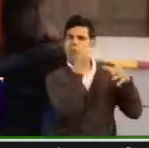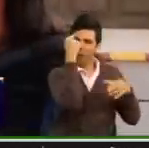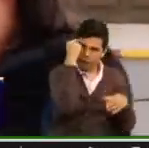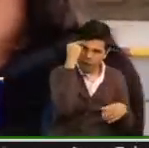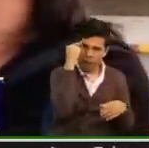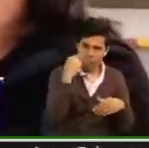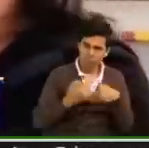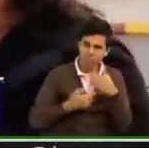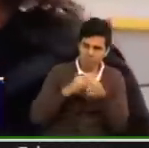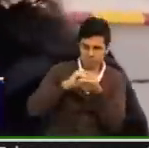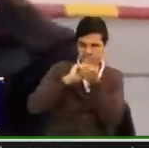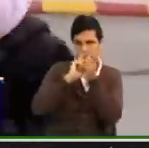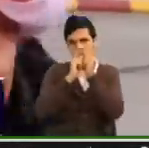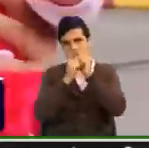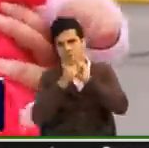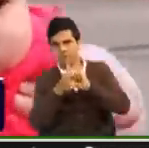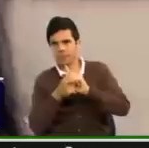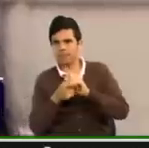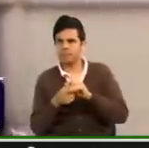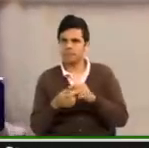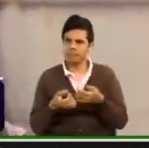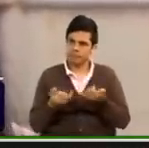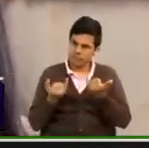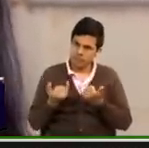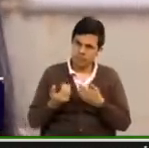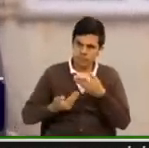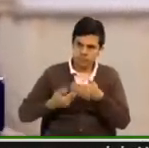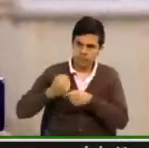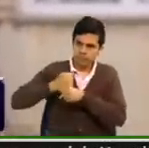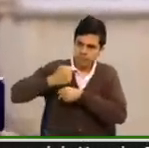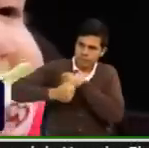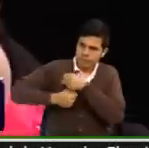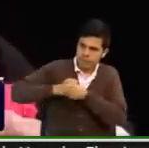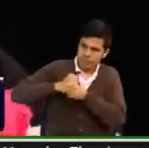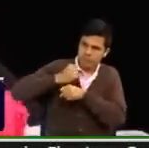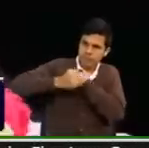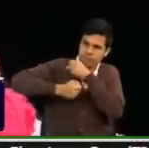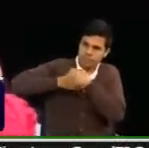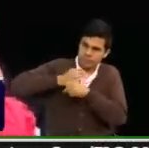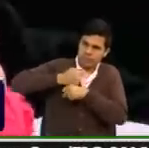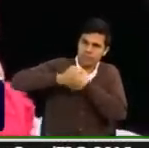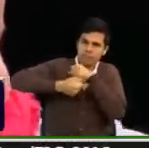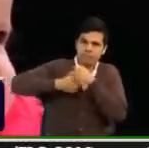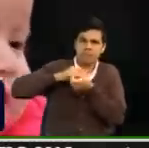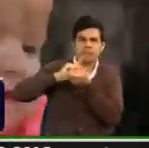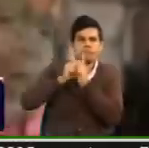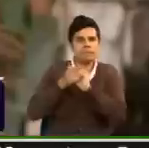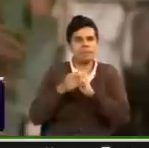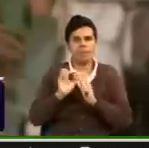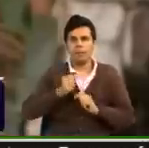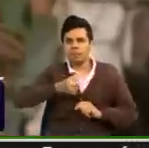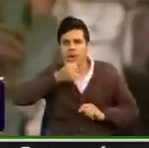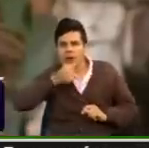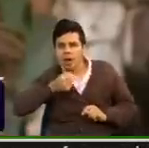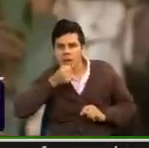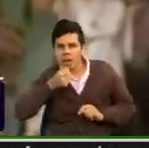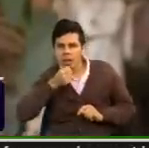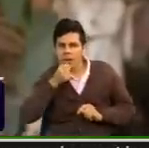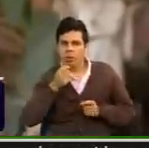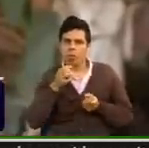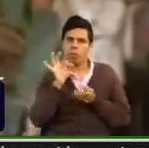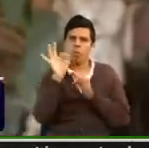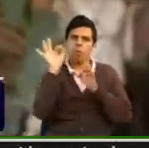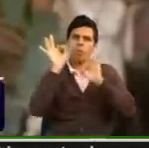se han dado cuenta que a través de los años, como cuando me han visto en entrevistas